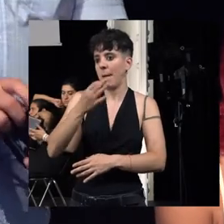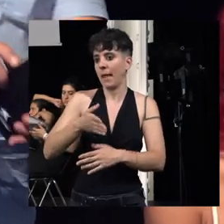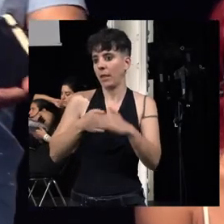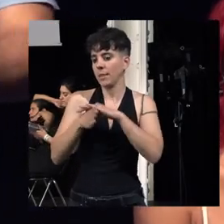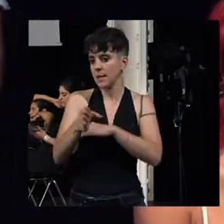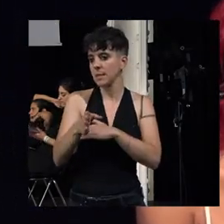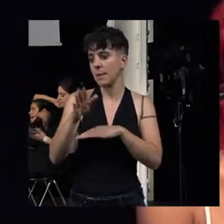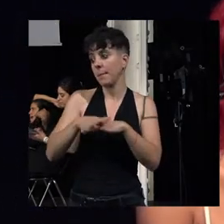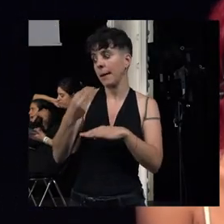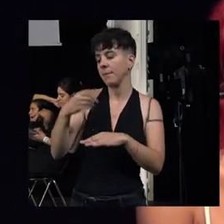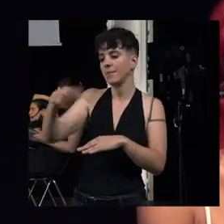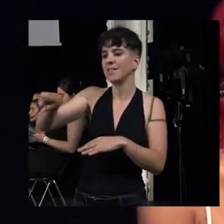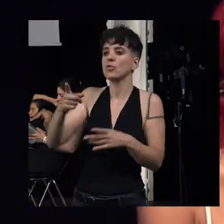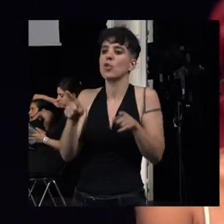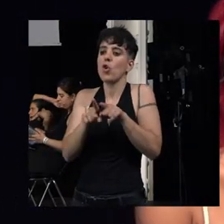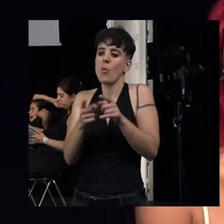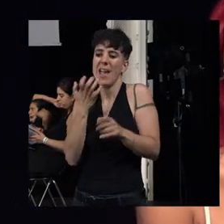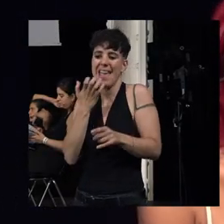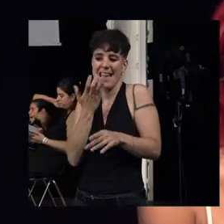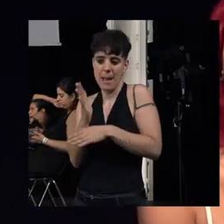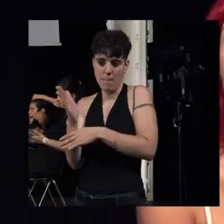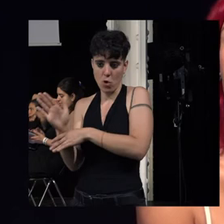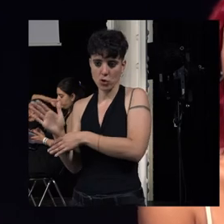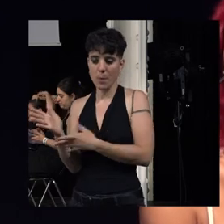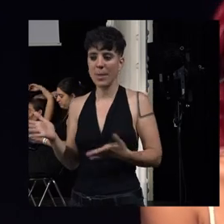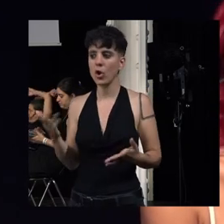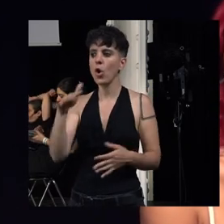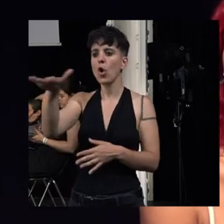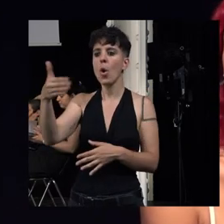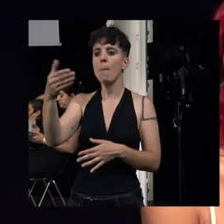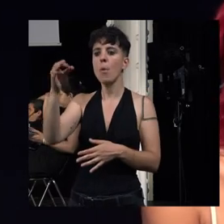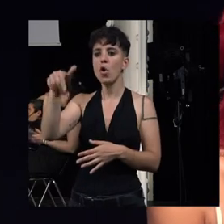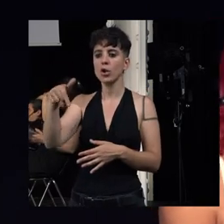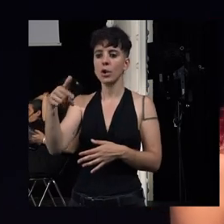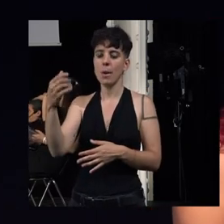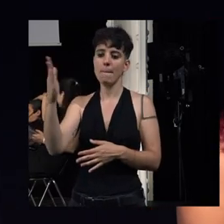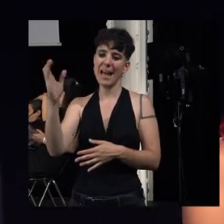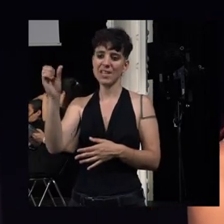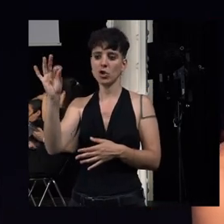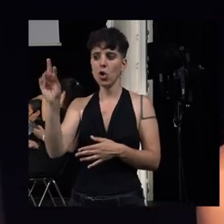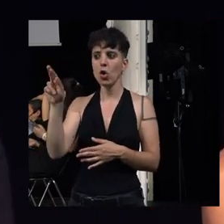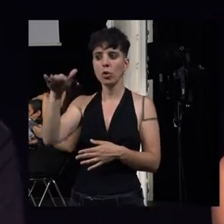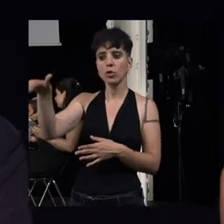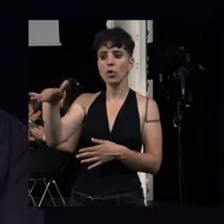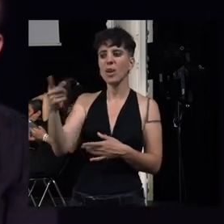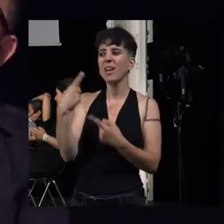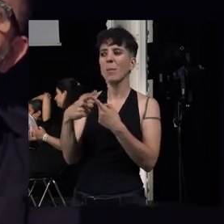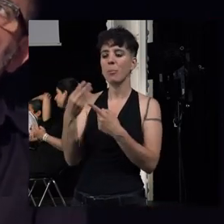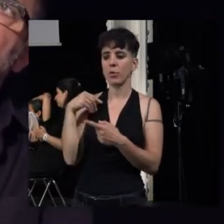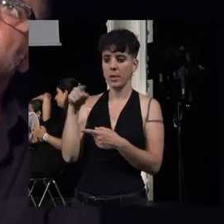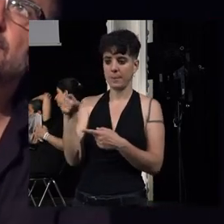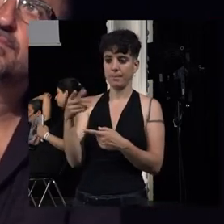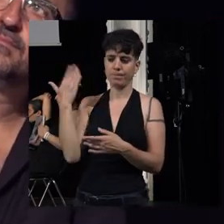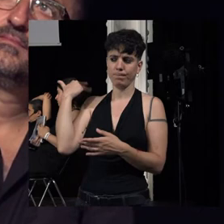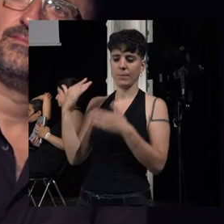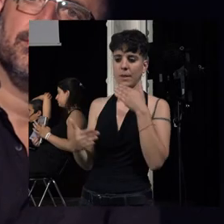ejemplos, ¿ya? Pero quería referirme a por qué el Bon Pastor. Inicialmente, nosotros estábamos en la